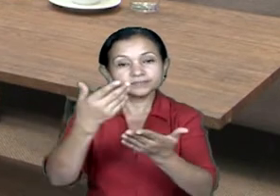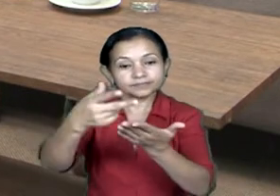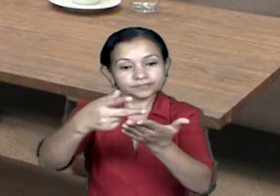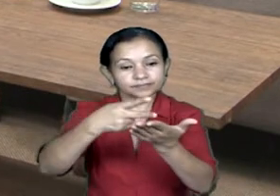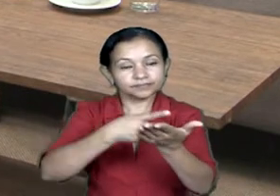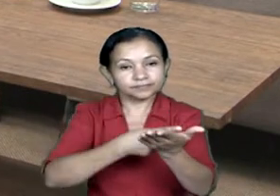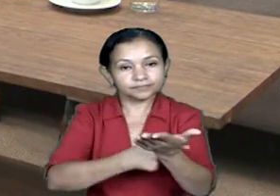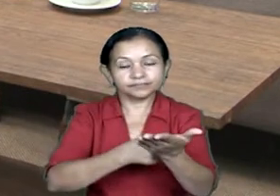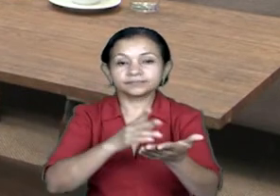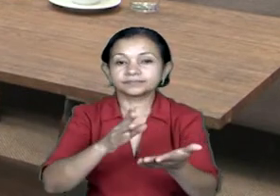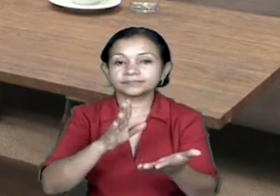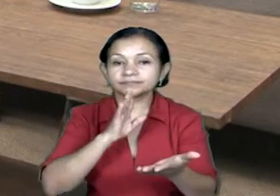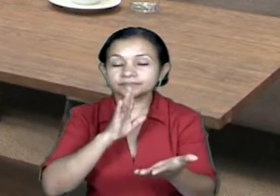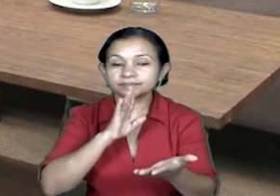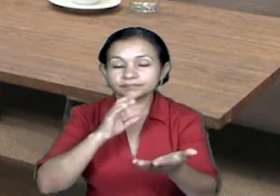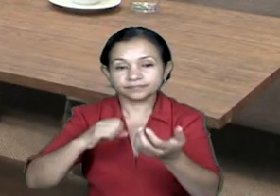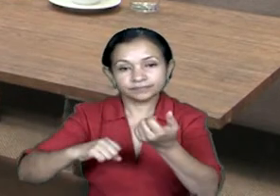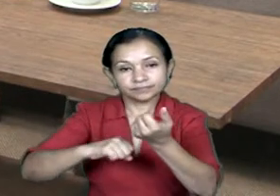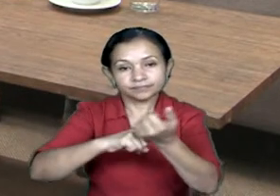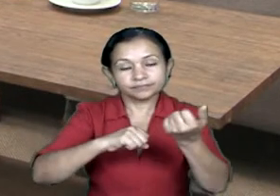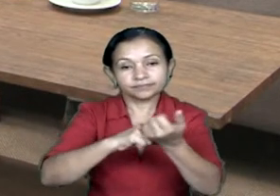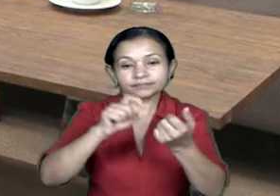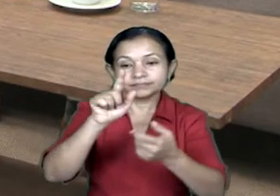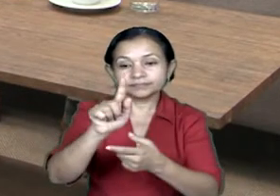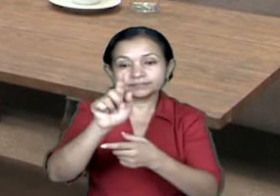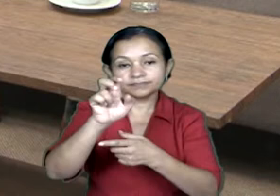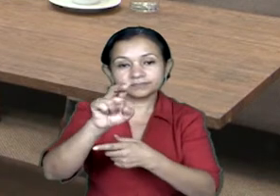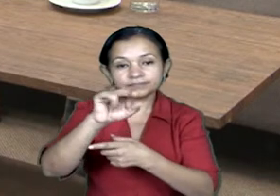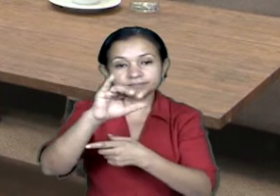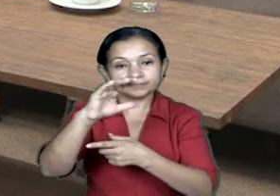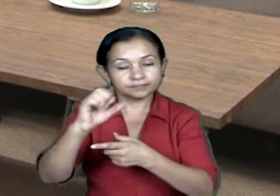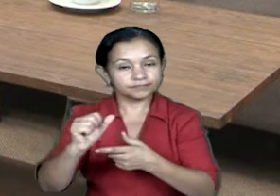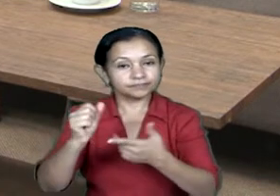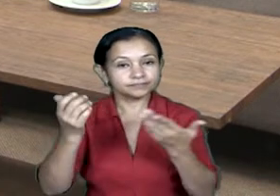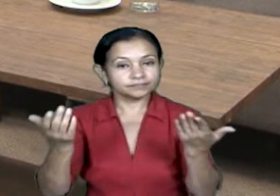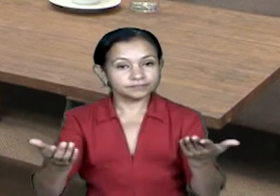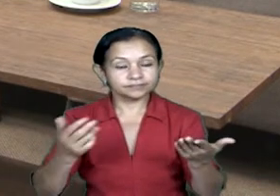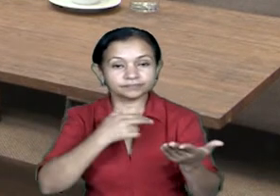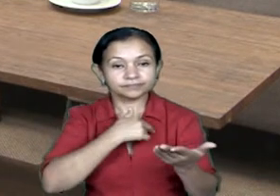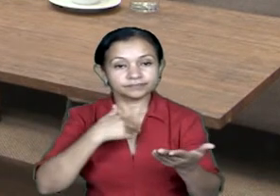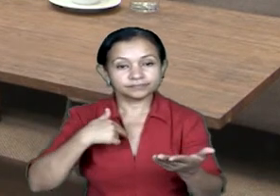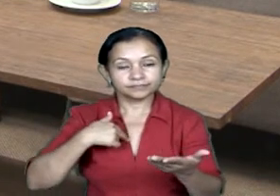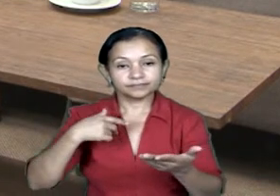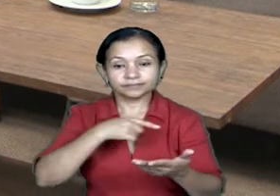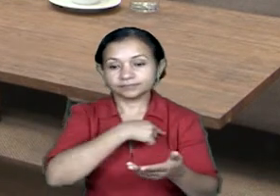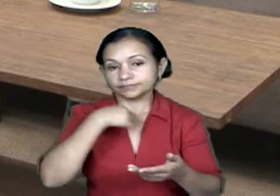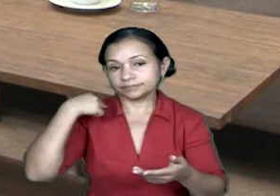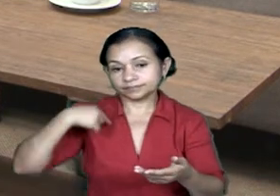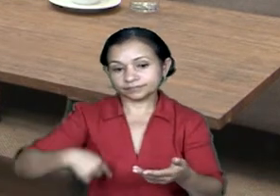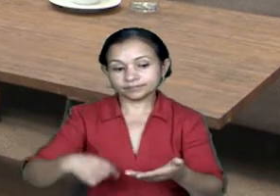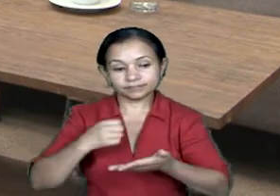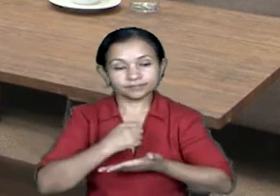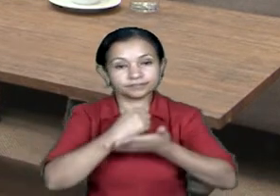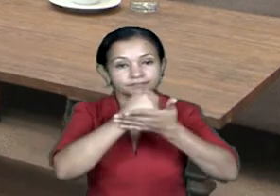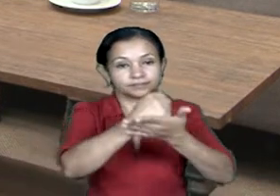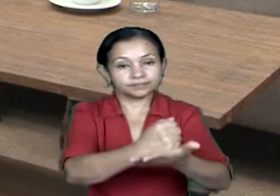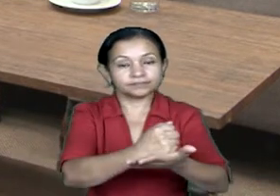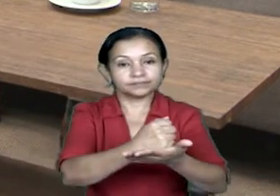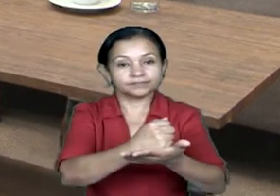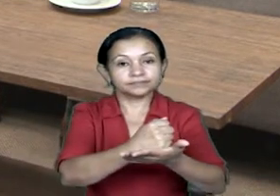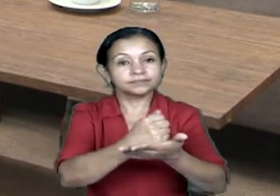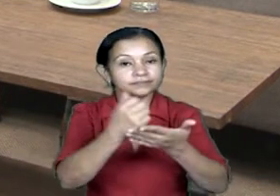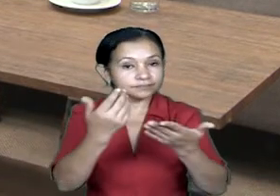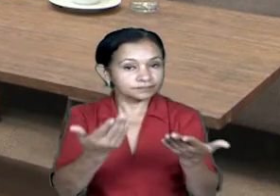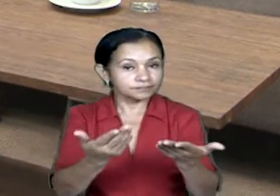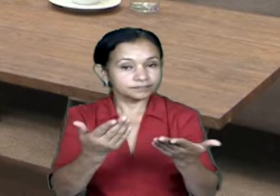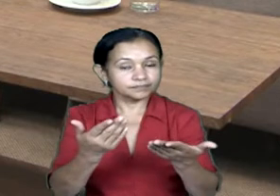en lo que se refiere a la cooperación técnica. La misión técnica de Taiwán ha trabajado acá más de 40 años.